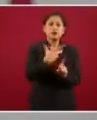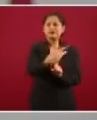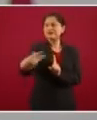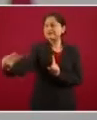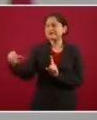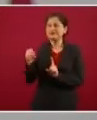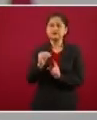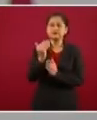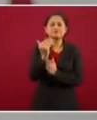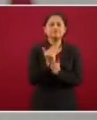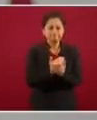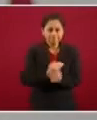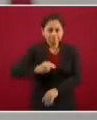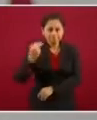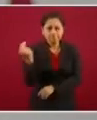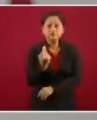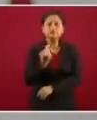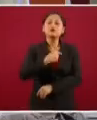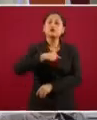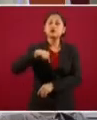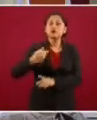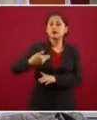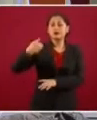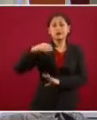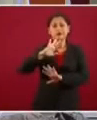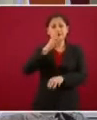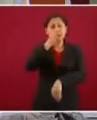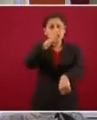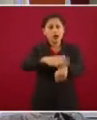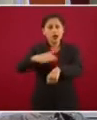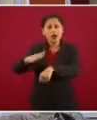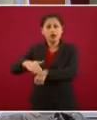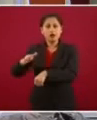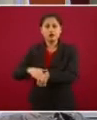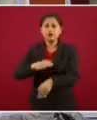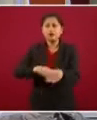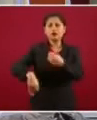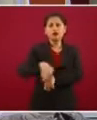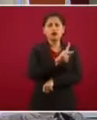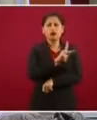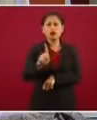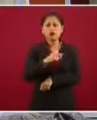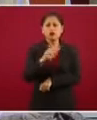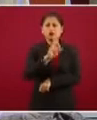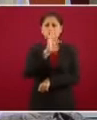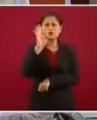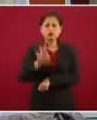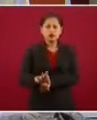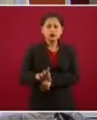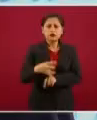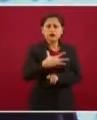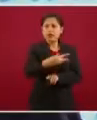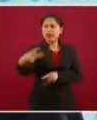muy claros en señalar que esto no se puede parar completamente. No se pueden parar los contagios, no se puede